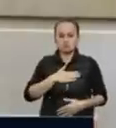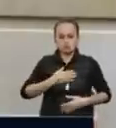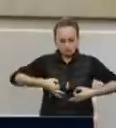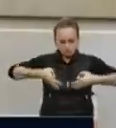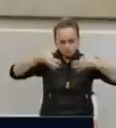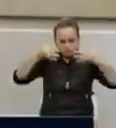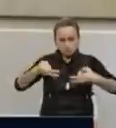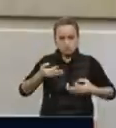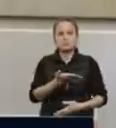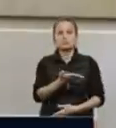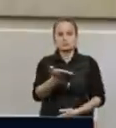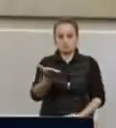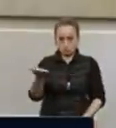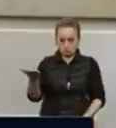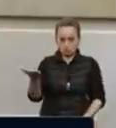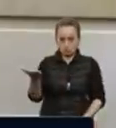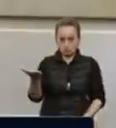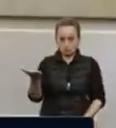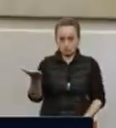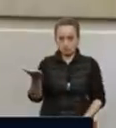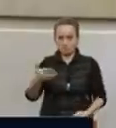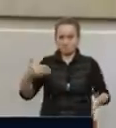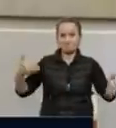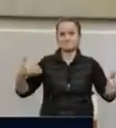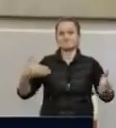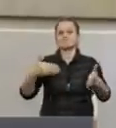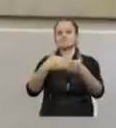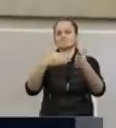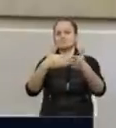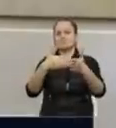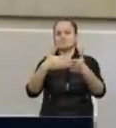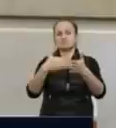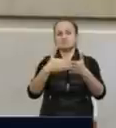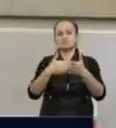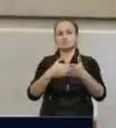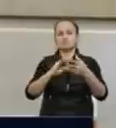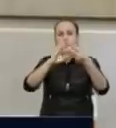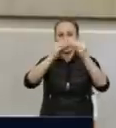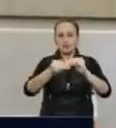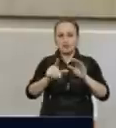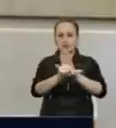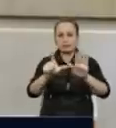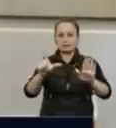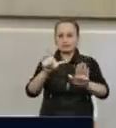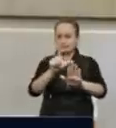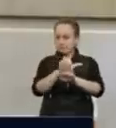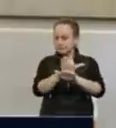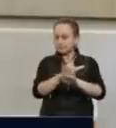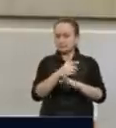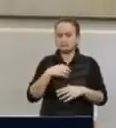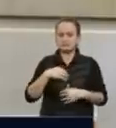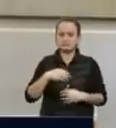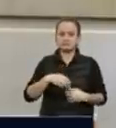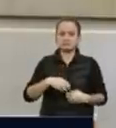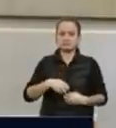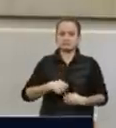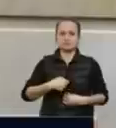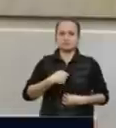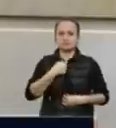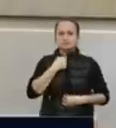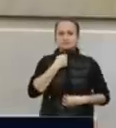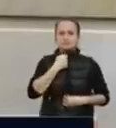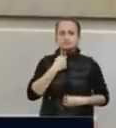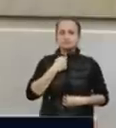que ustedes están, en contra de toda forma de impunidad. Y cuando